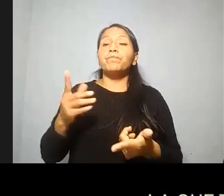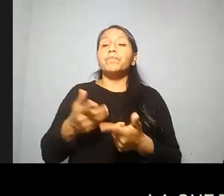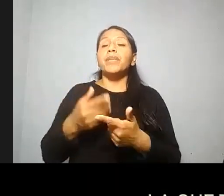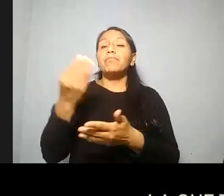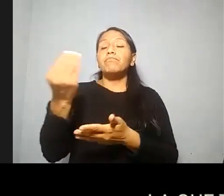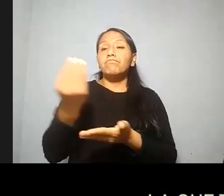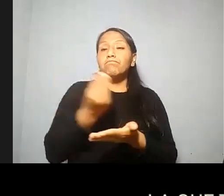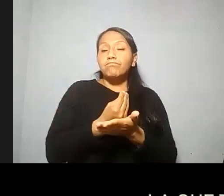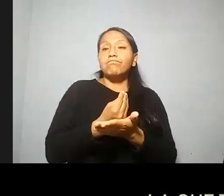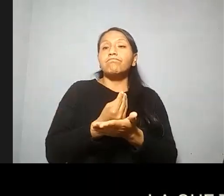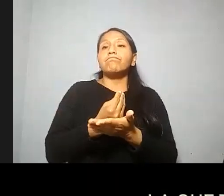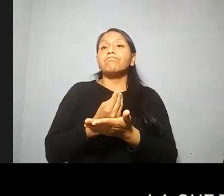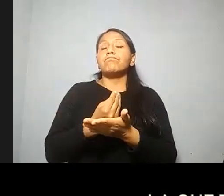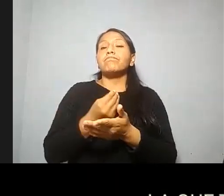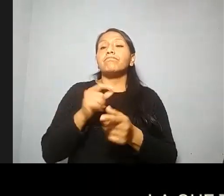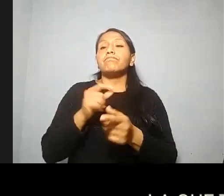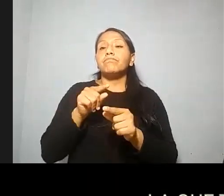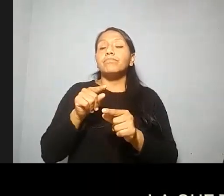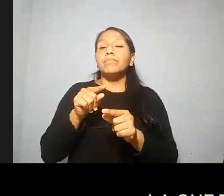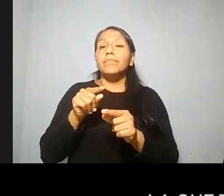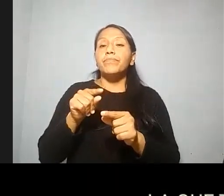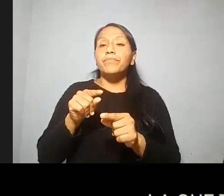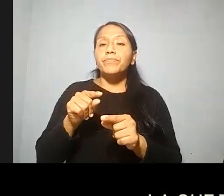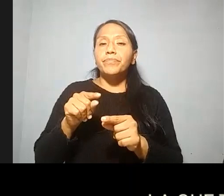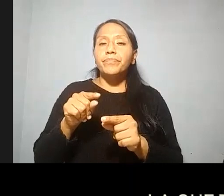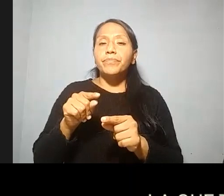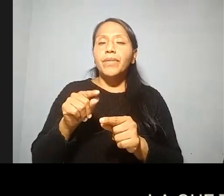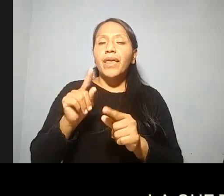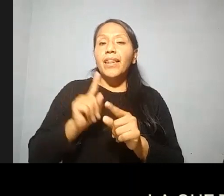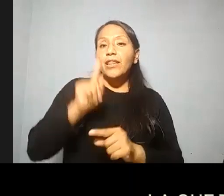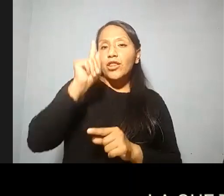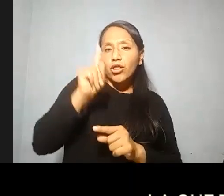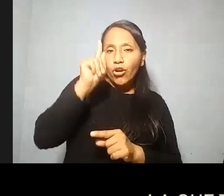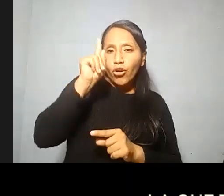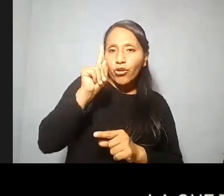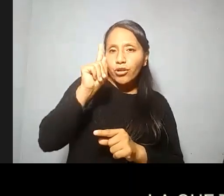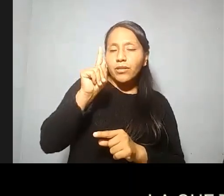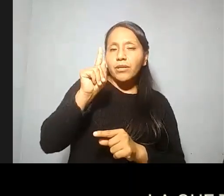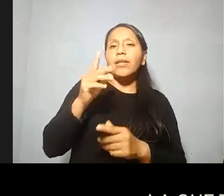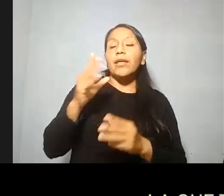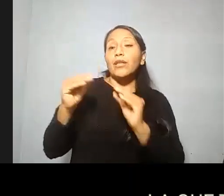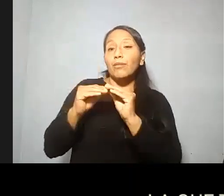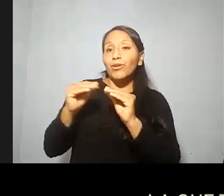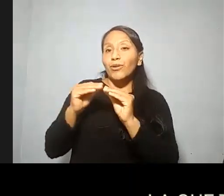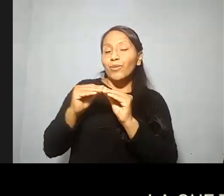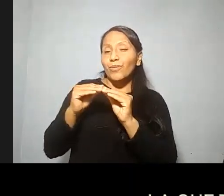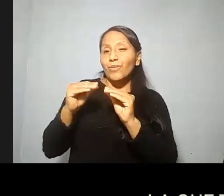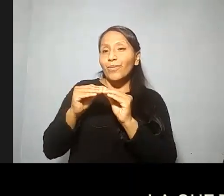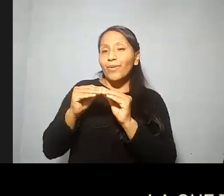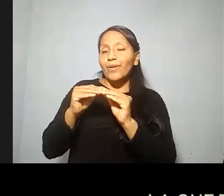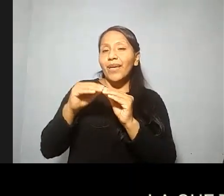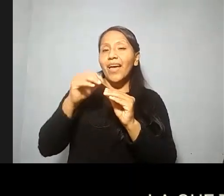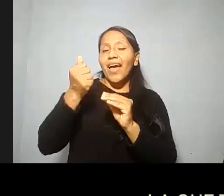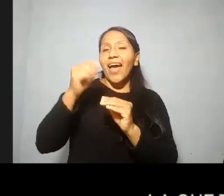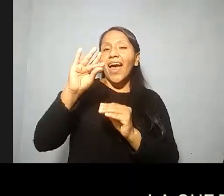representando o en representación del norte, en la que está mi compañero Adán Cáceres.